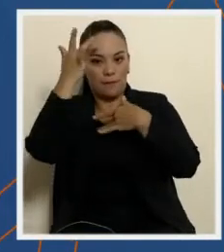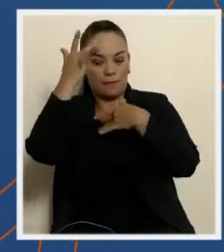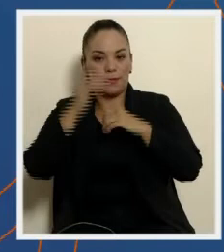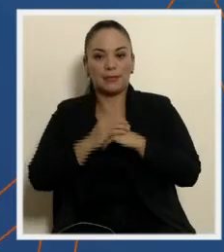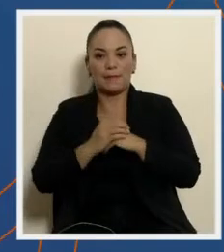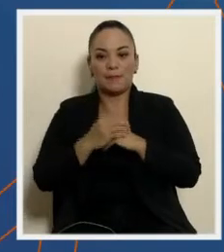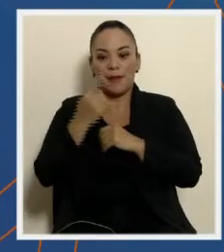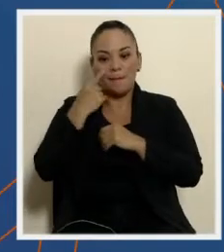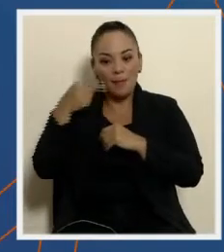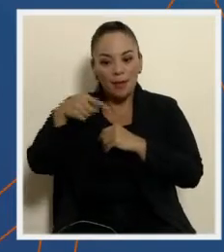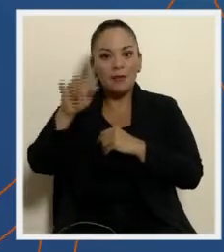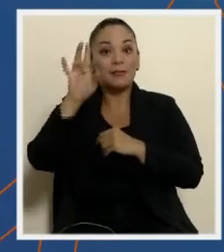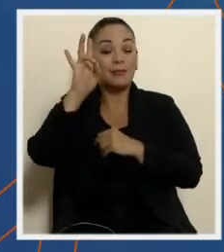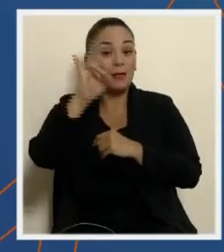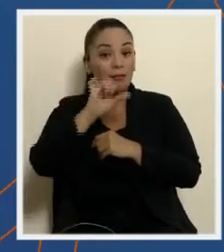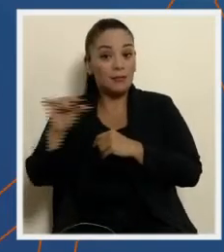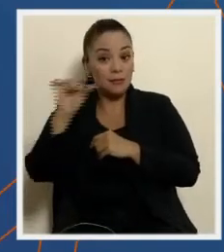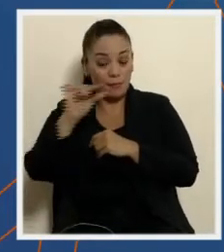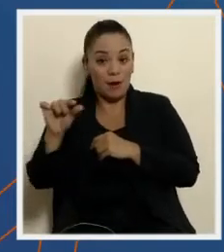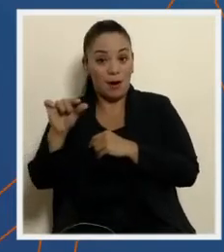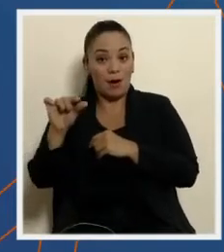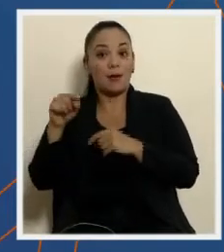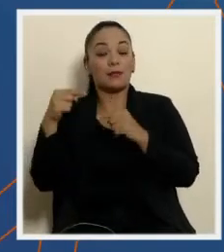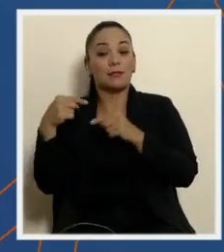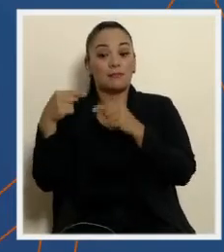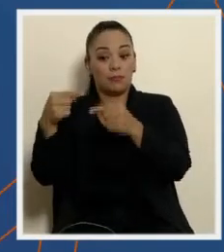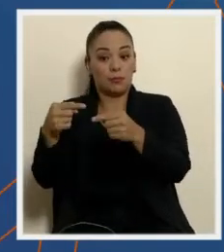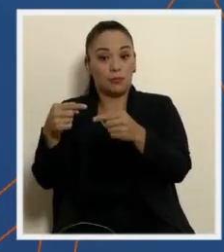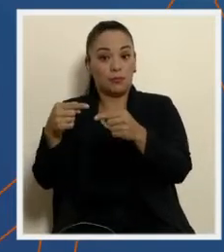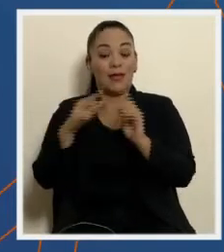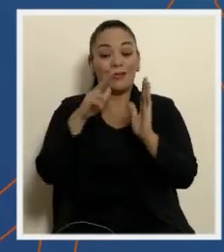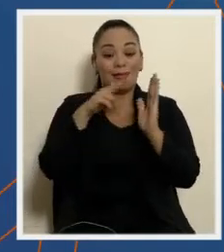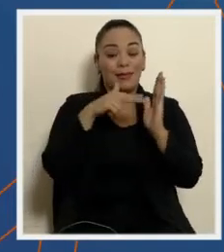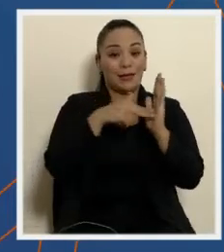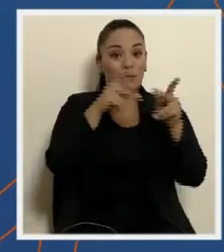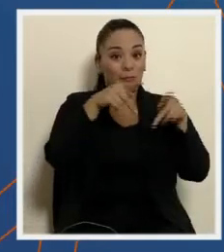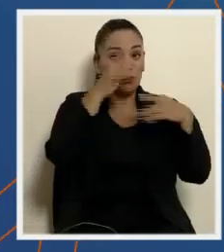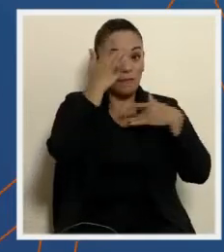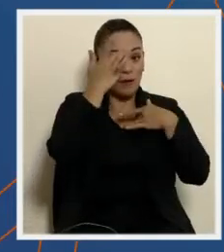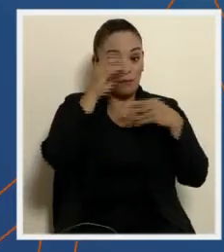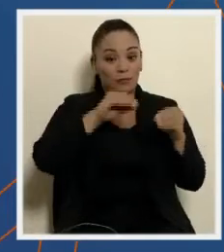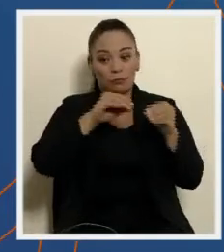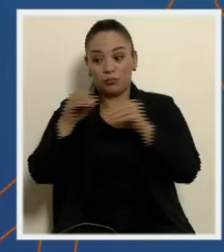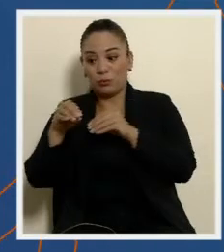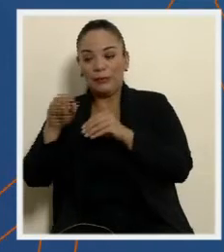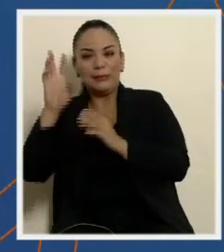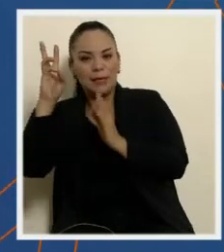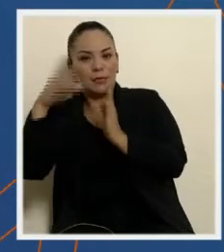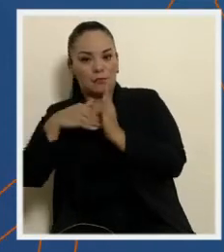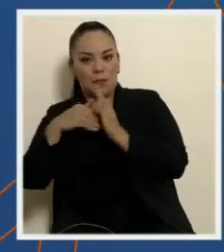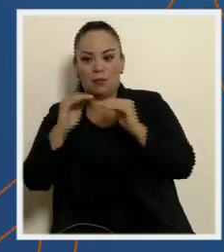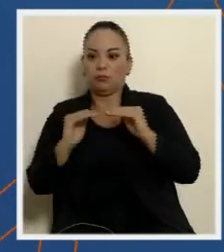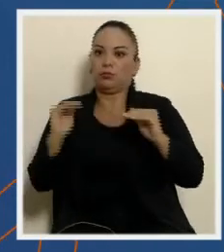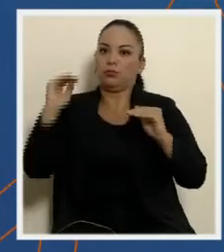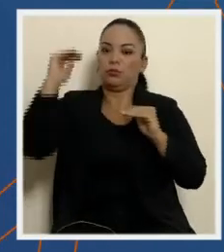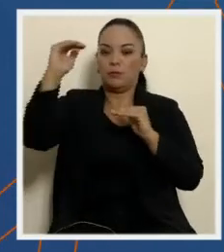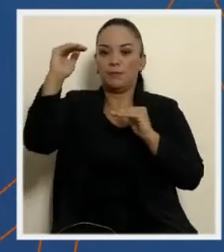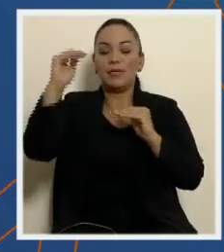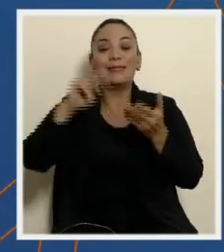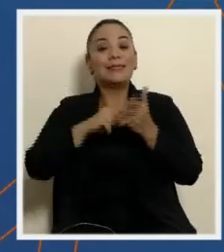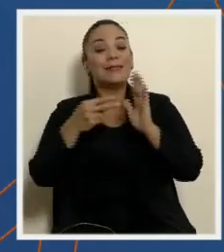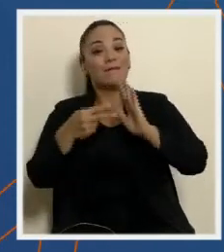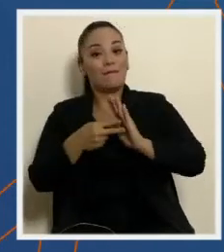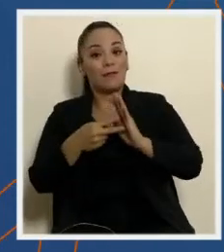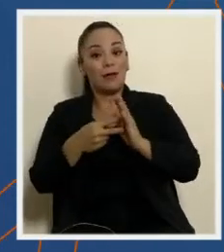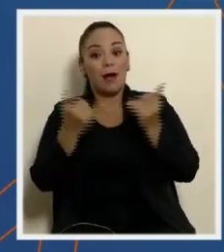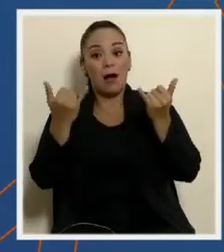7 semanas aproximadamente pasar de 3.000 a 6.000 casos. Eso quiere decir que estamos